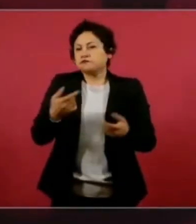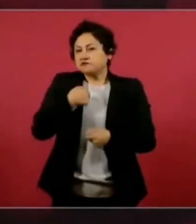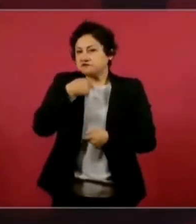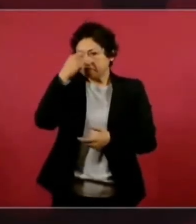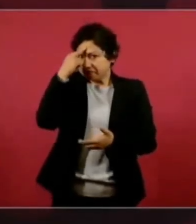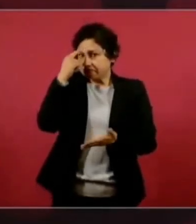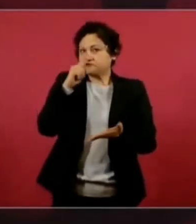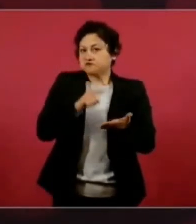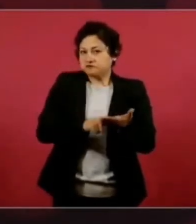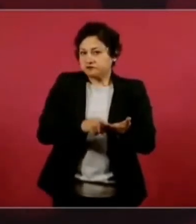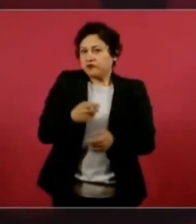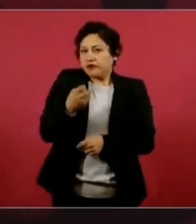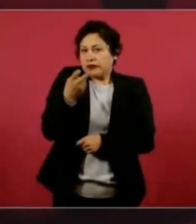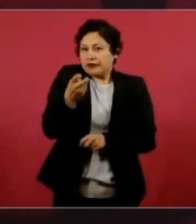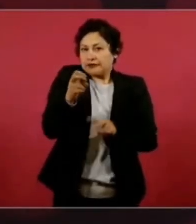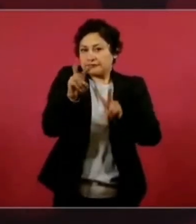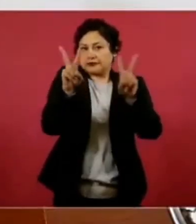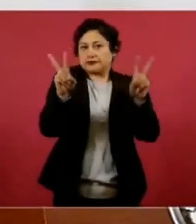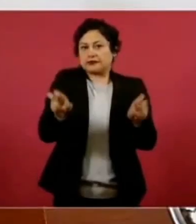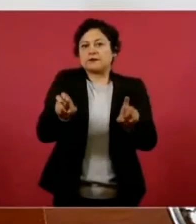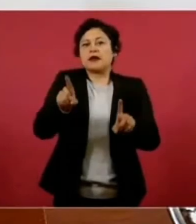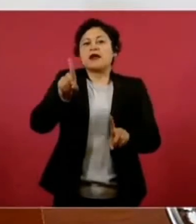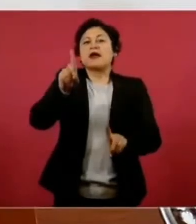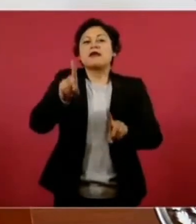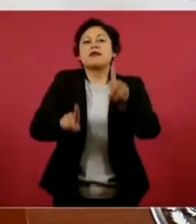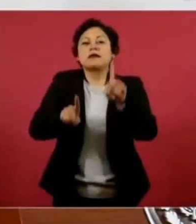autoridad civil